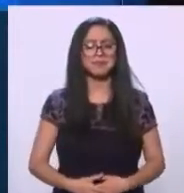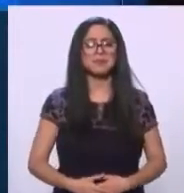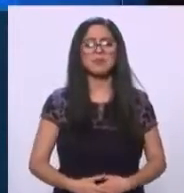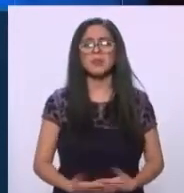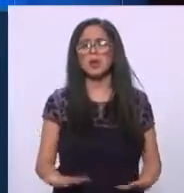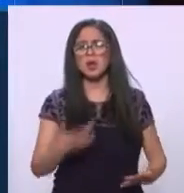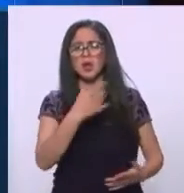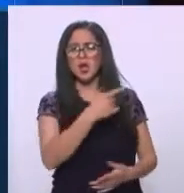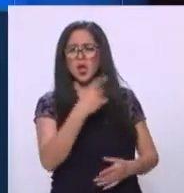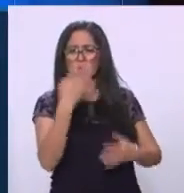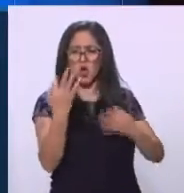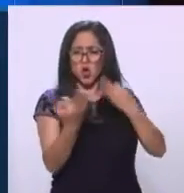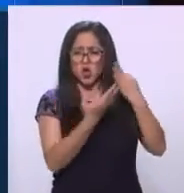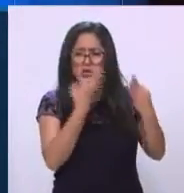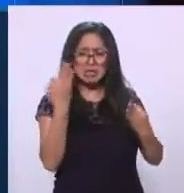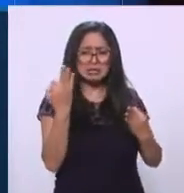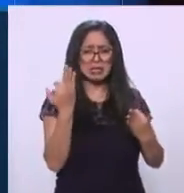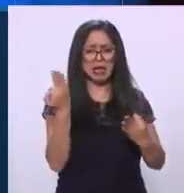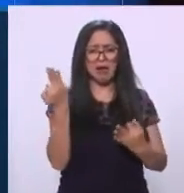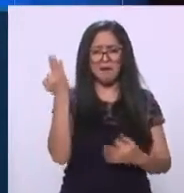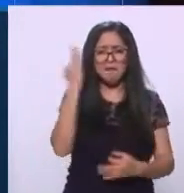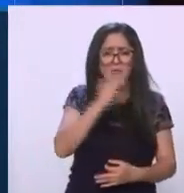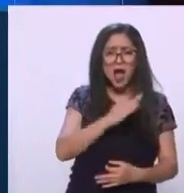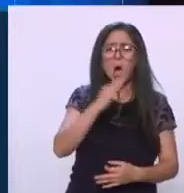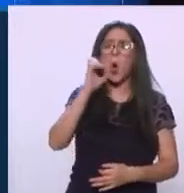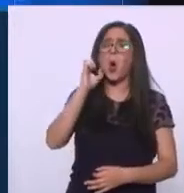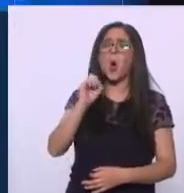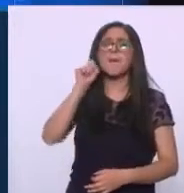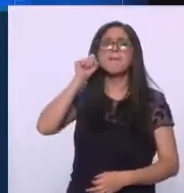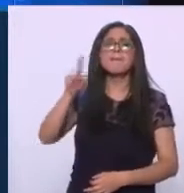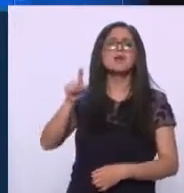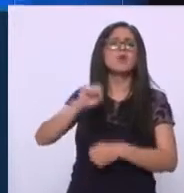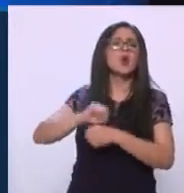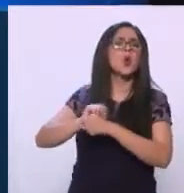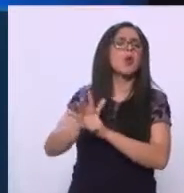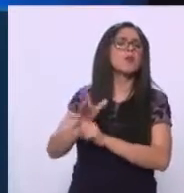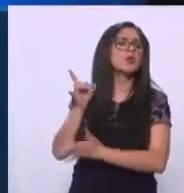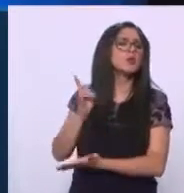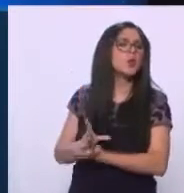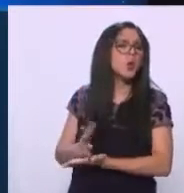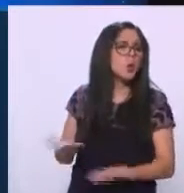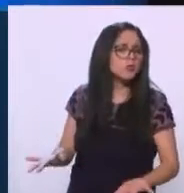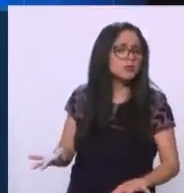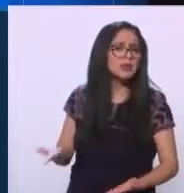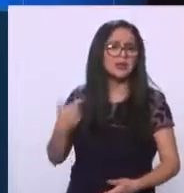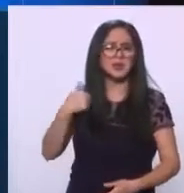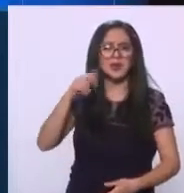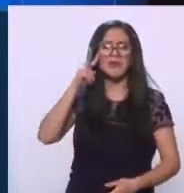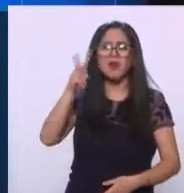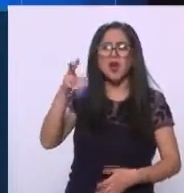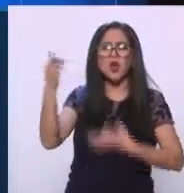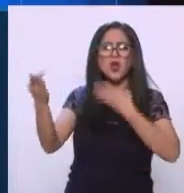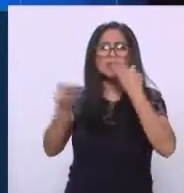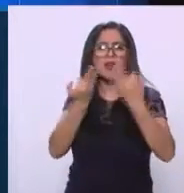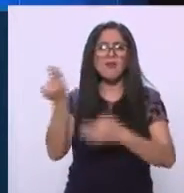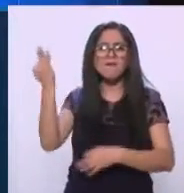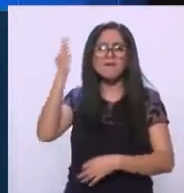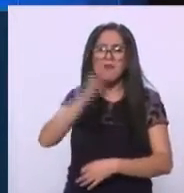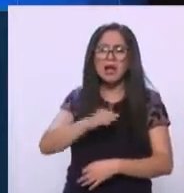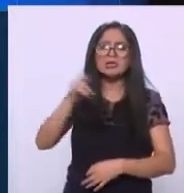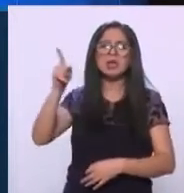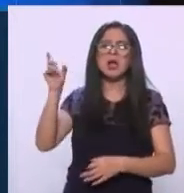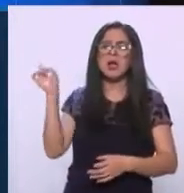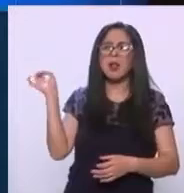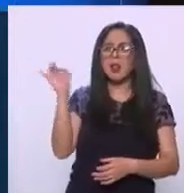Alberto, o particularmente sobre noticias del COVID, porque vi que en Facebook las noticias falsas del COVID las están bajando, están